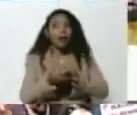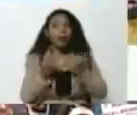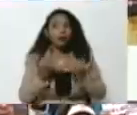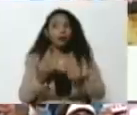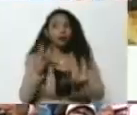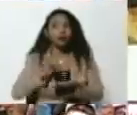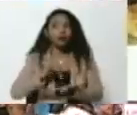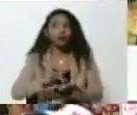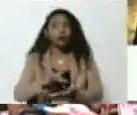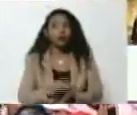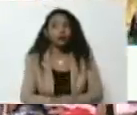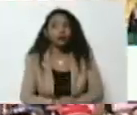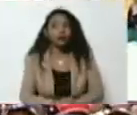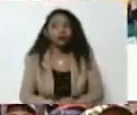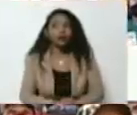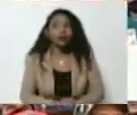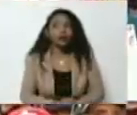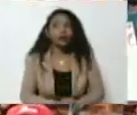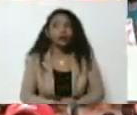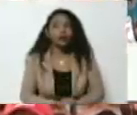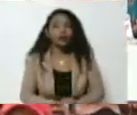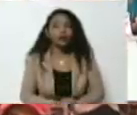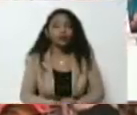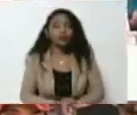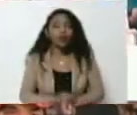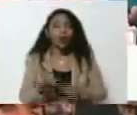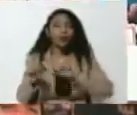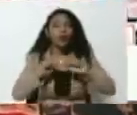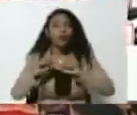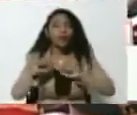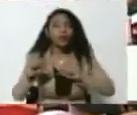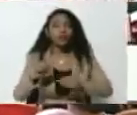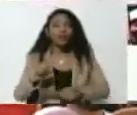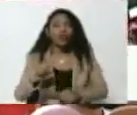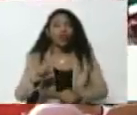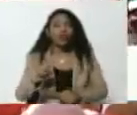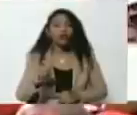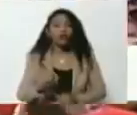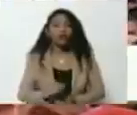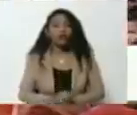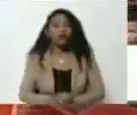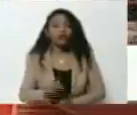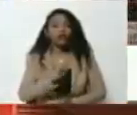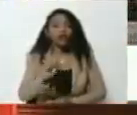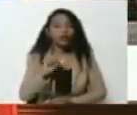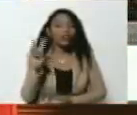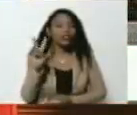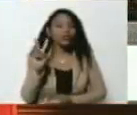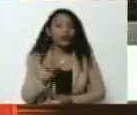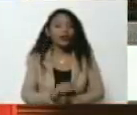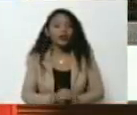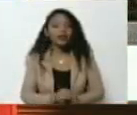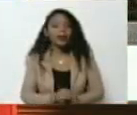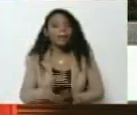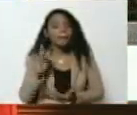presente, el Movimiento Somos Venezuela presente,